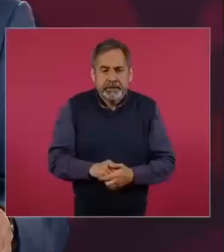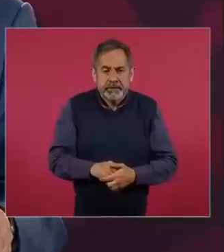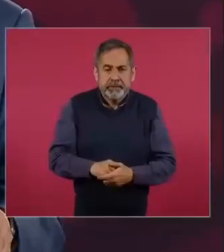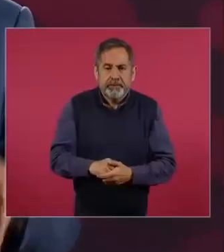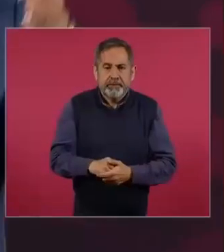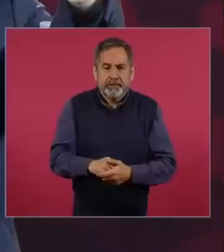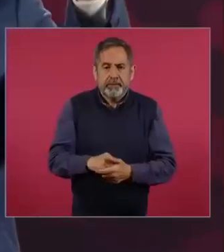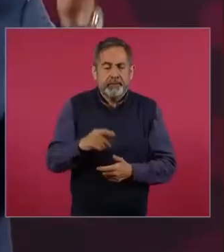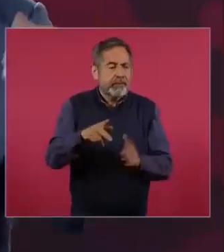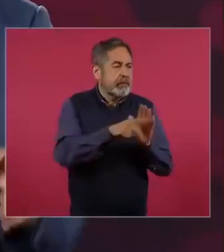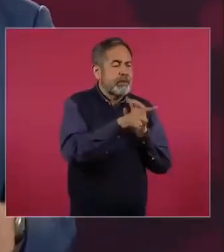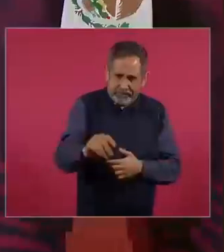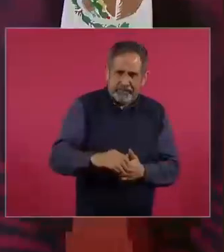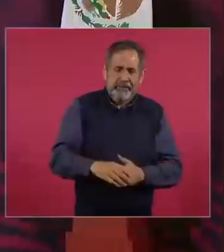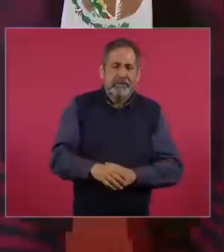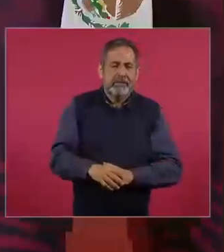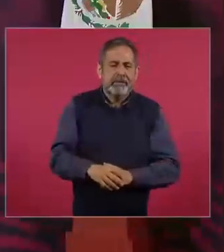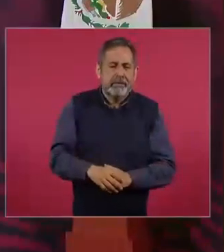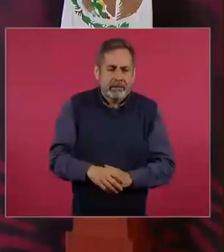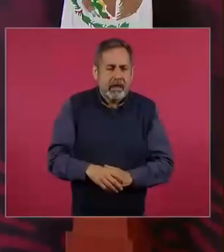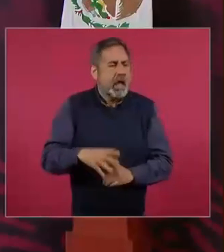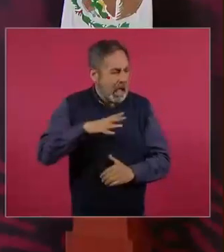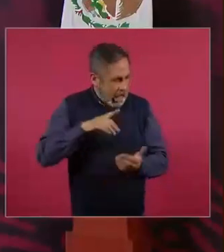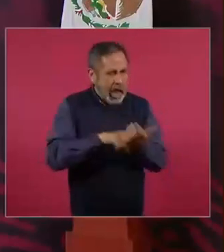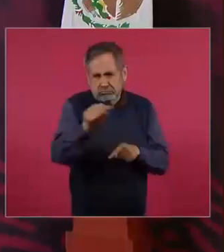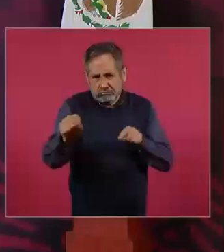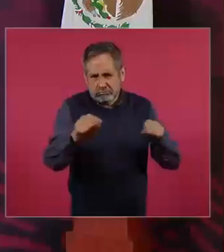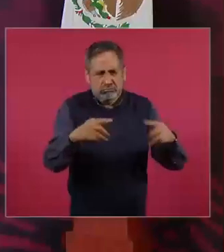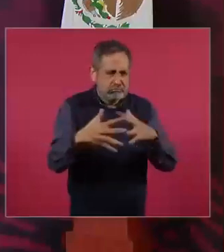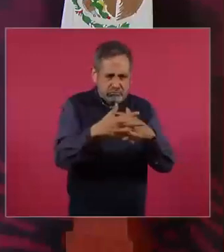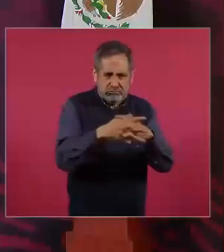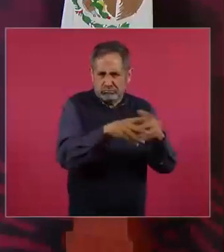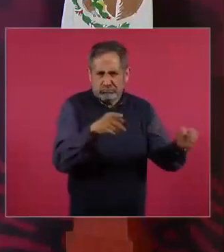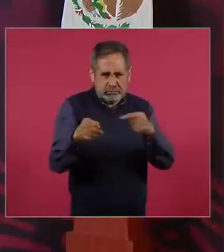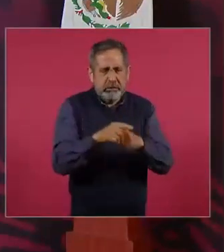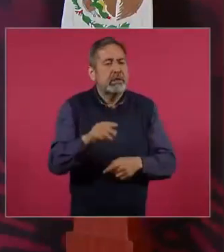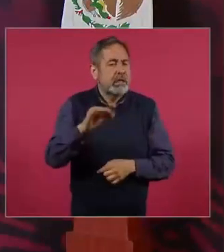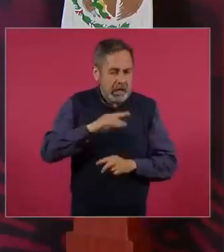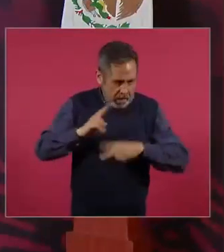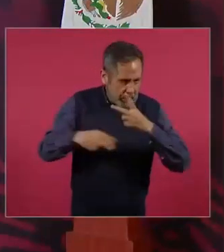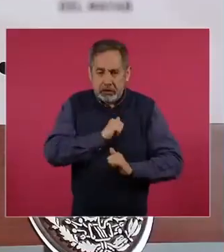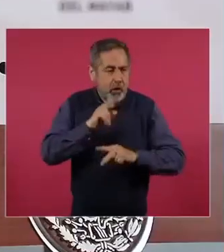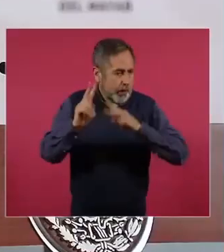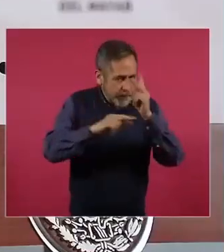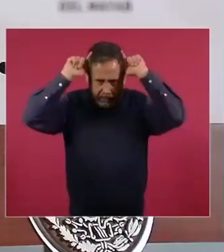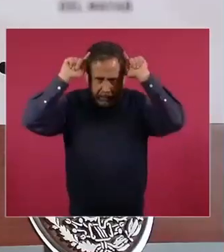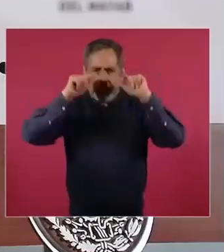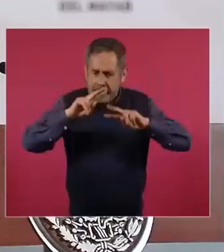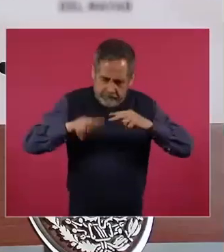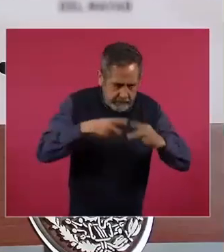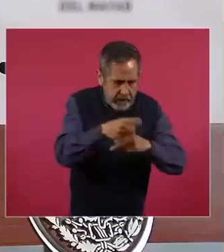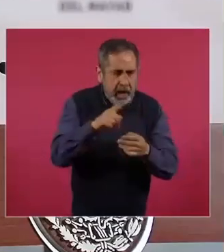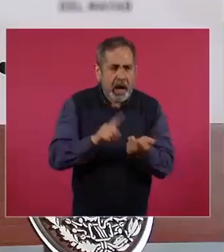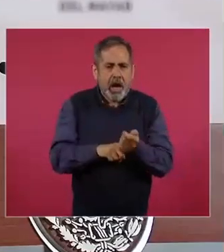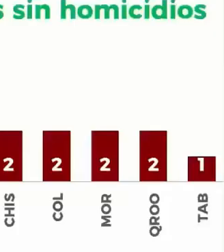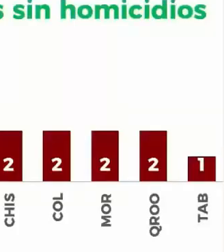es el Reforma. Han habido algunos problemas, está el Ejército, está la Marina, está la